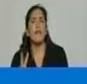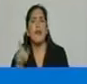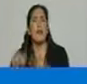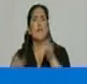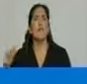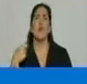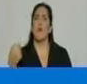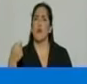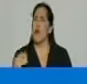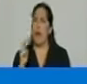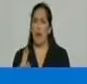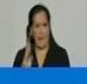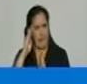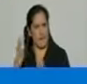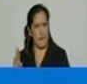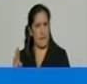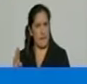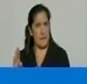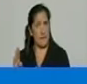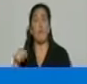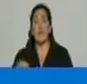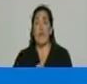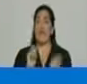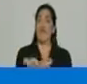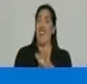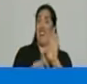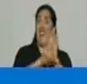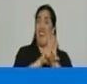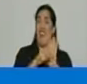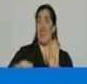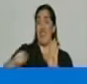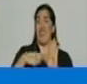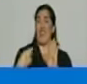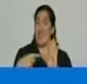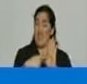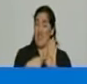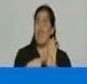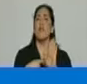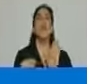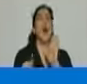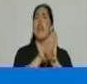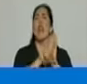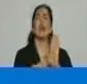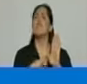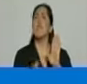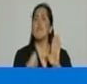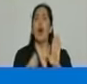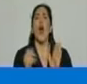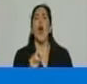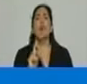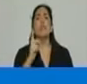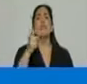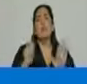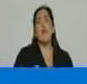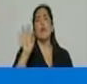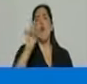jubilados. Y lo que hemos hecho con esta reforma es garantizar, no 6 meses o un